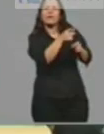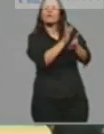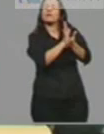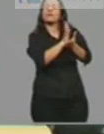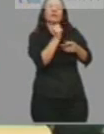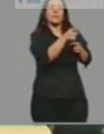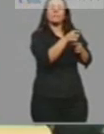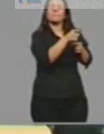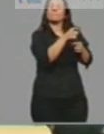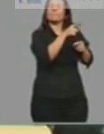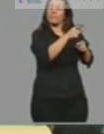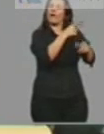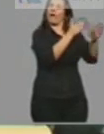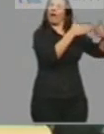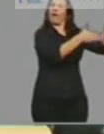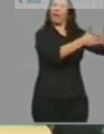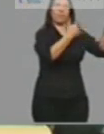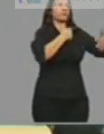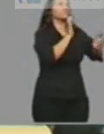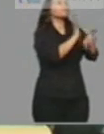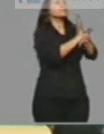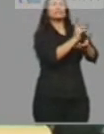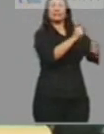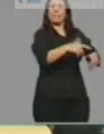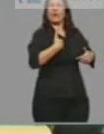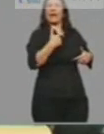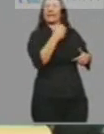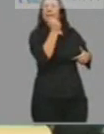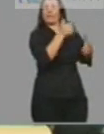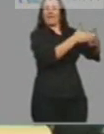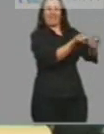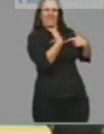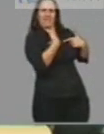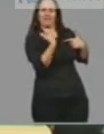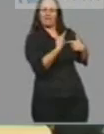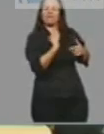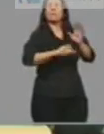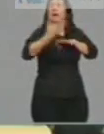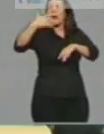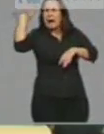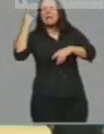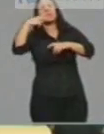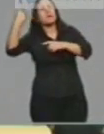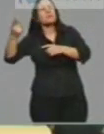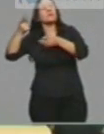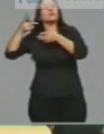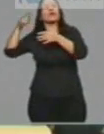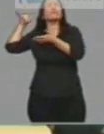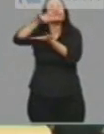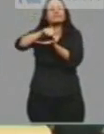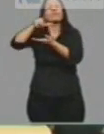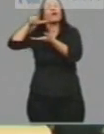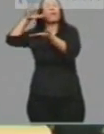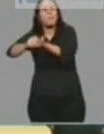del erario público, la restitución de uno de los símbolos de la Argentina. Antes había habido otros embargos sobre el Tango 01,